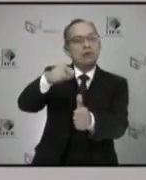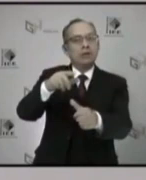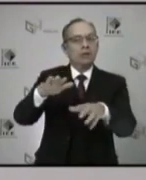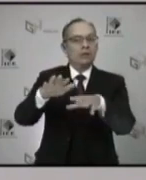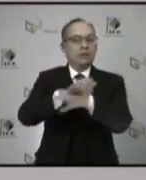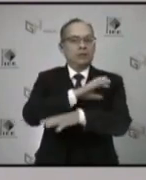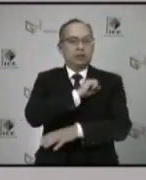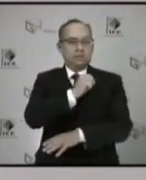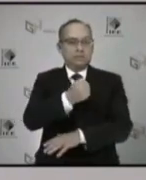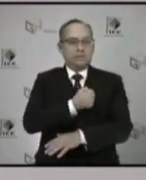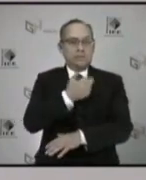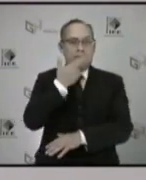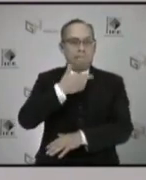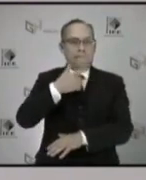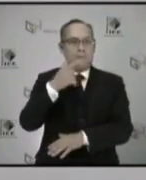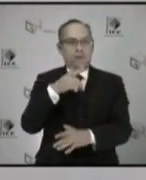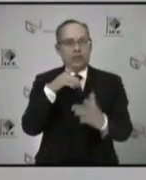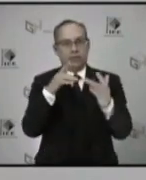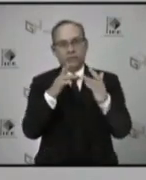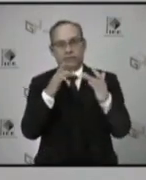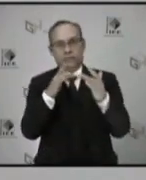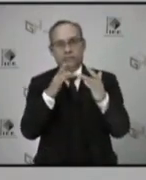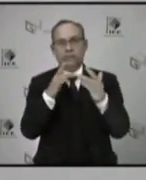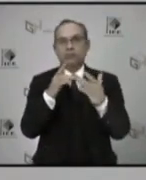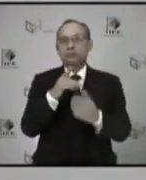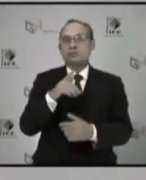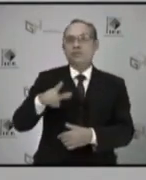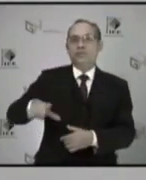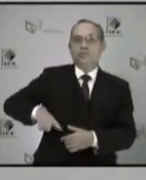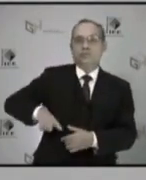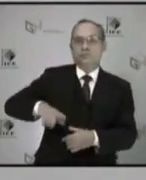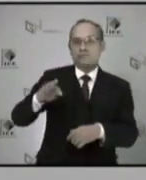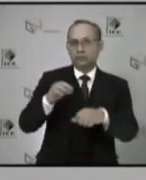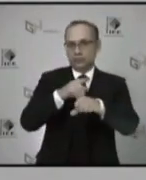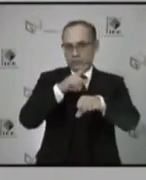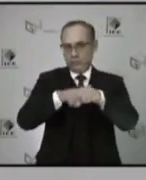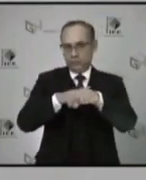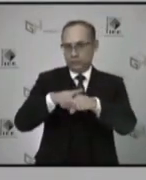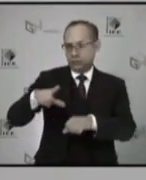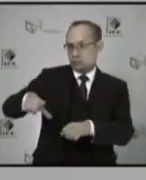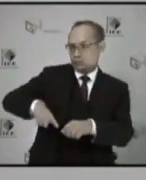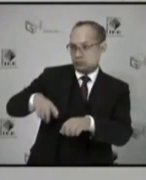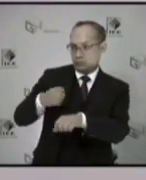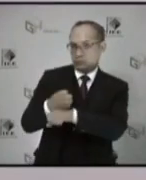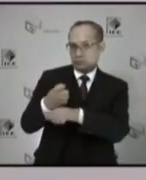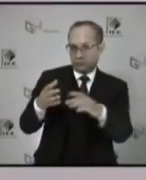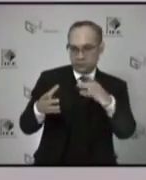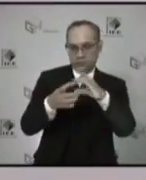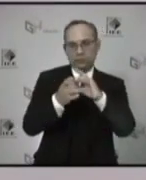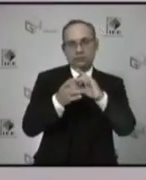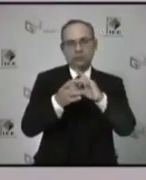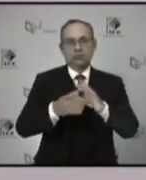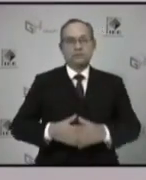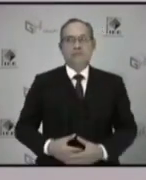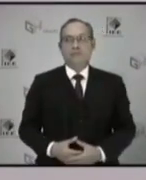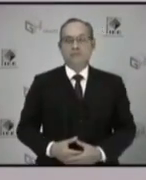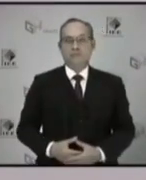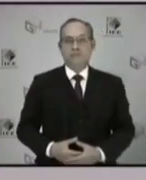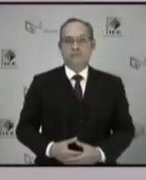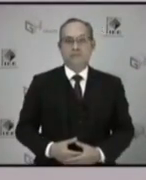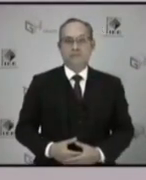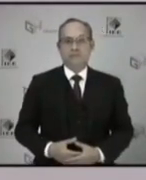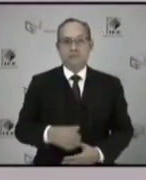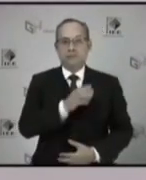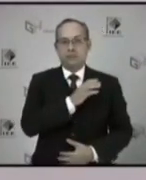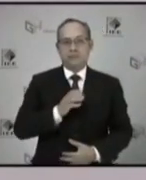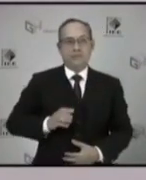gobierno estatal. Gracias. Gracias, candidato José Luis Lima. Muchas gracias. Las y los